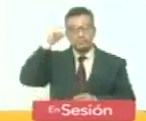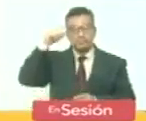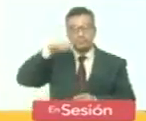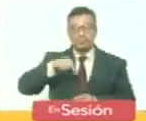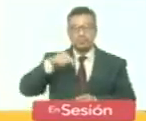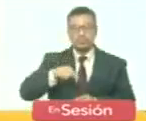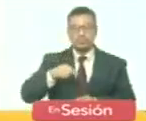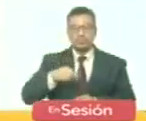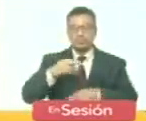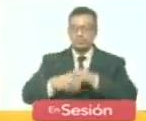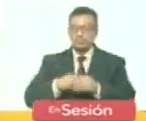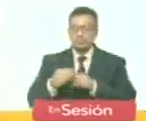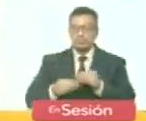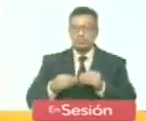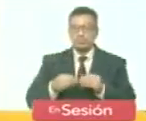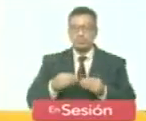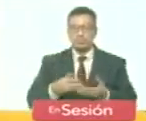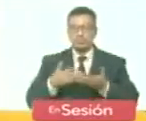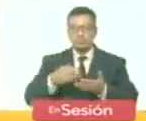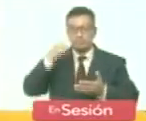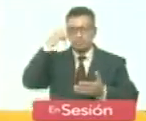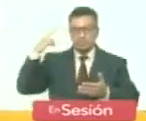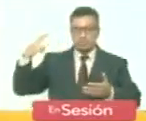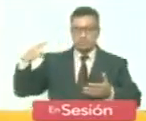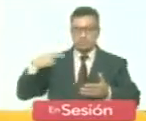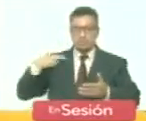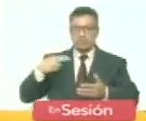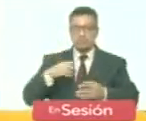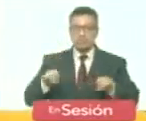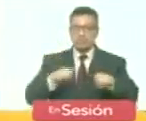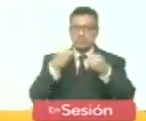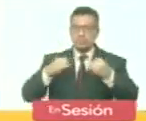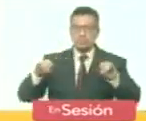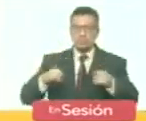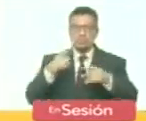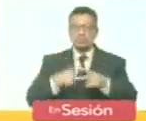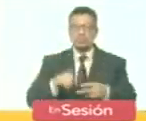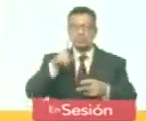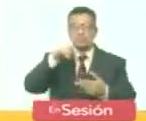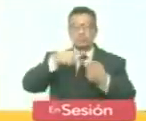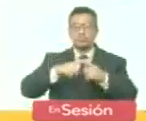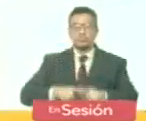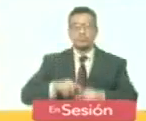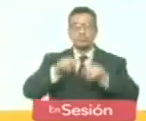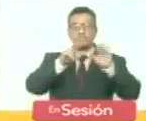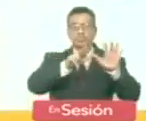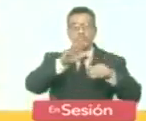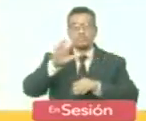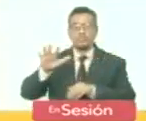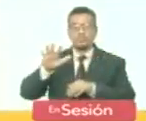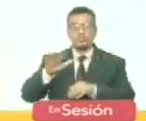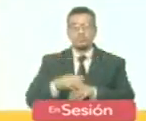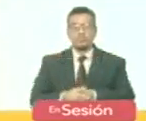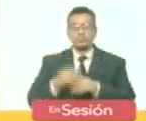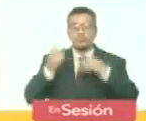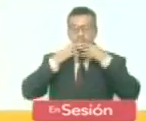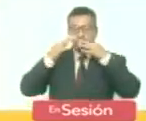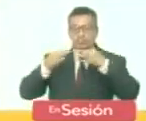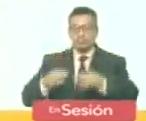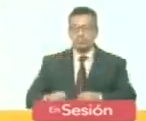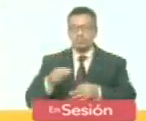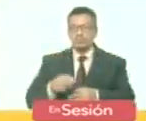le rendimos un merecido homenaje en su cumpleaños número 85 y